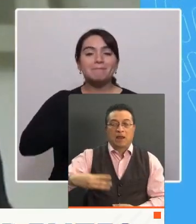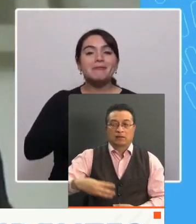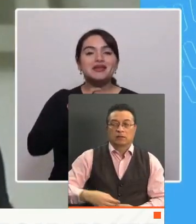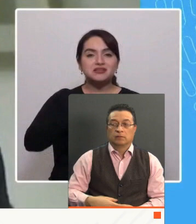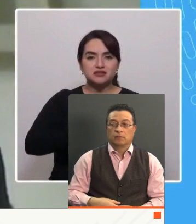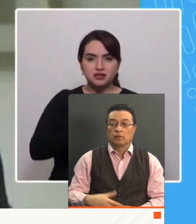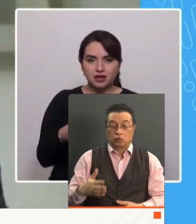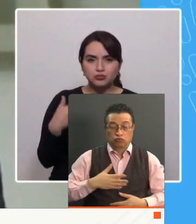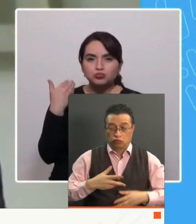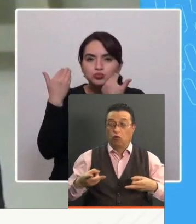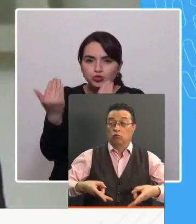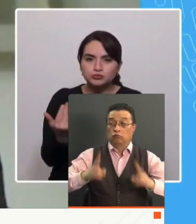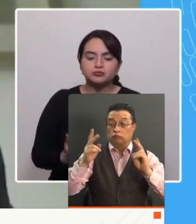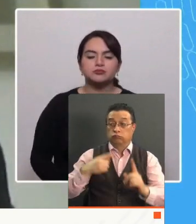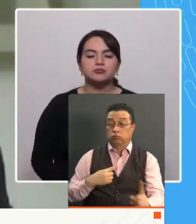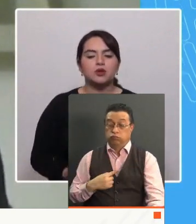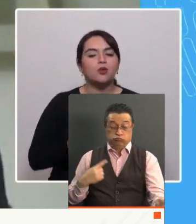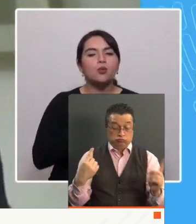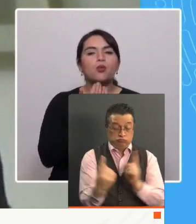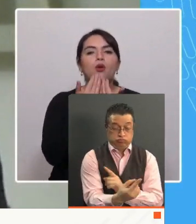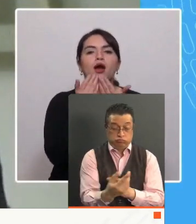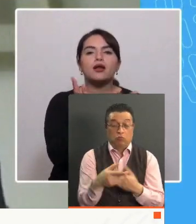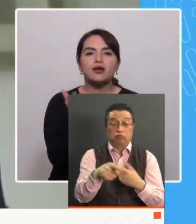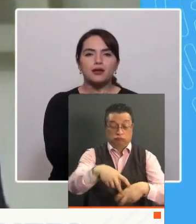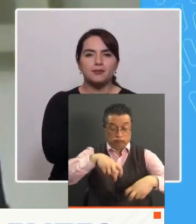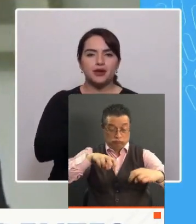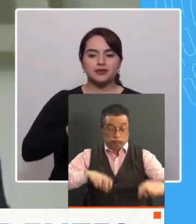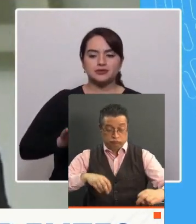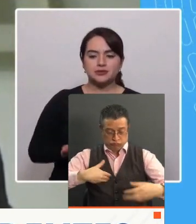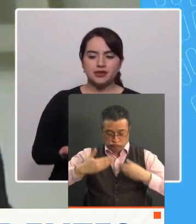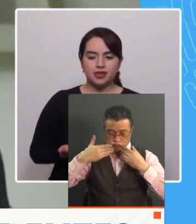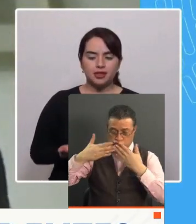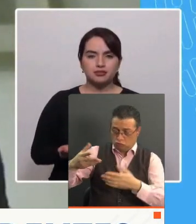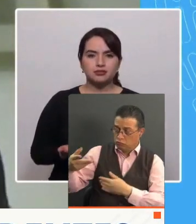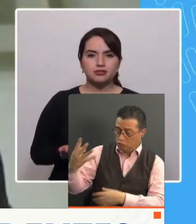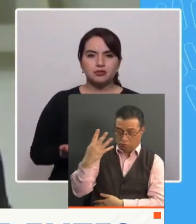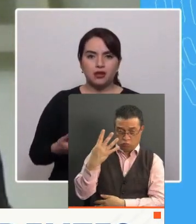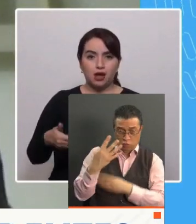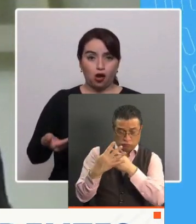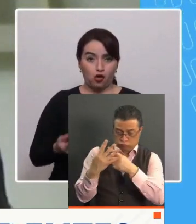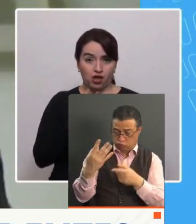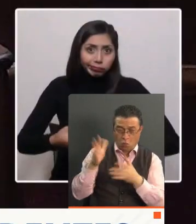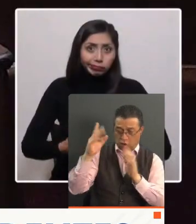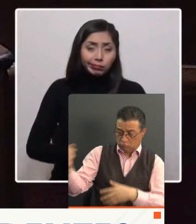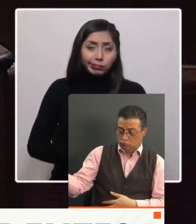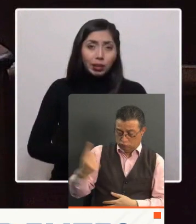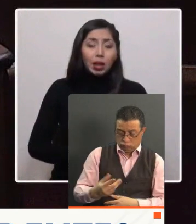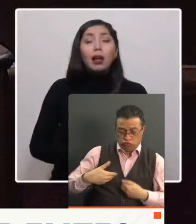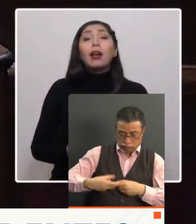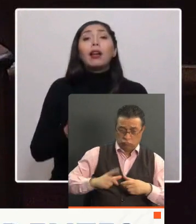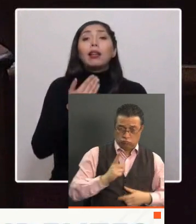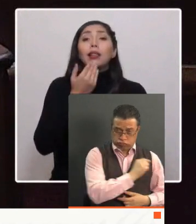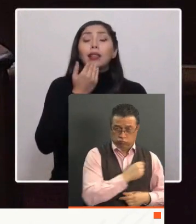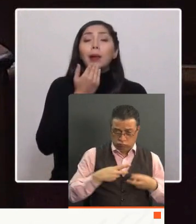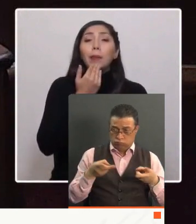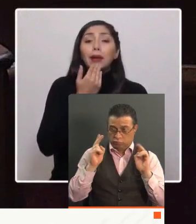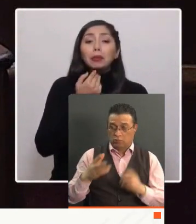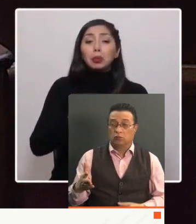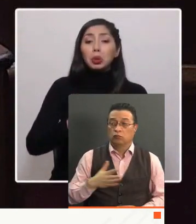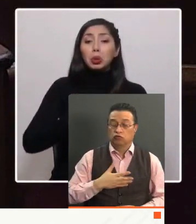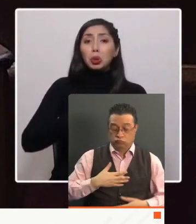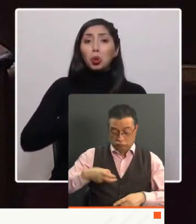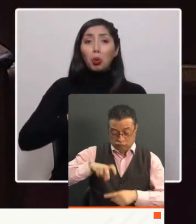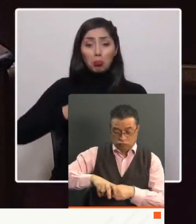mi silla para que cualquier presidente de los cuatro que hoy día están vivos puedan estar en esta ceremonia. Yo no estoy dispuesto a ceder mi